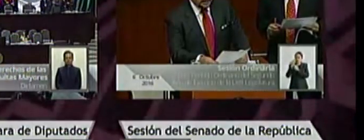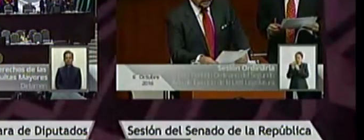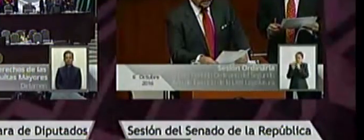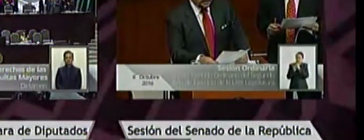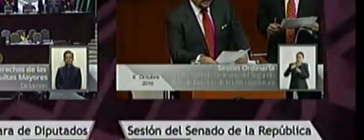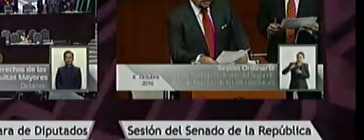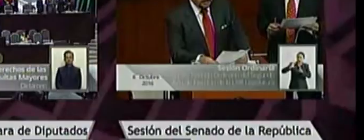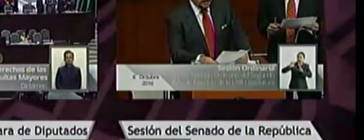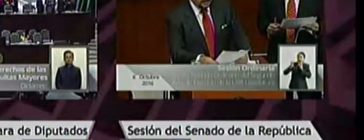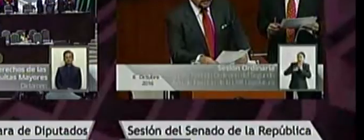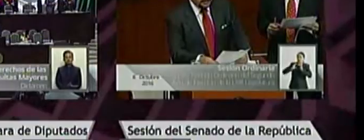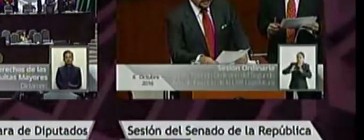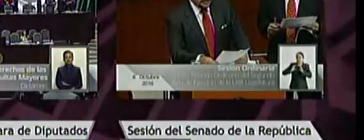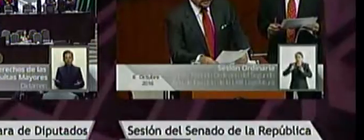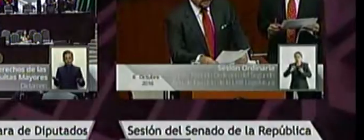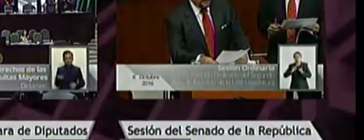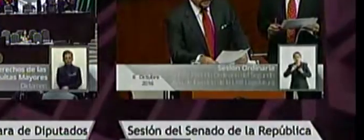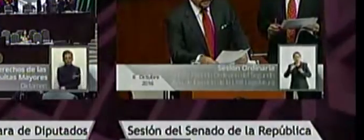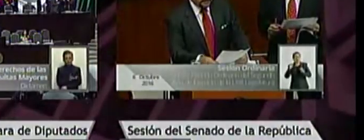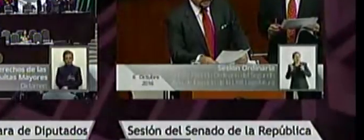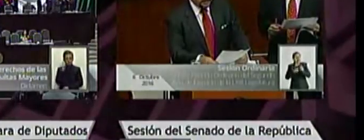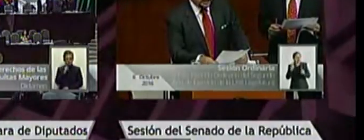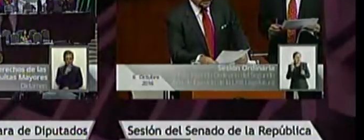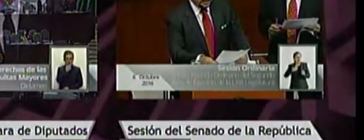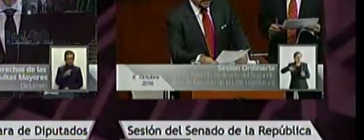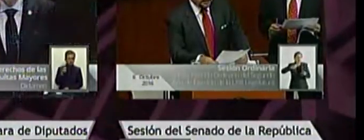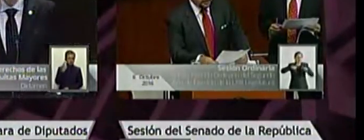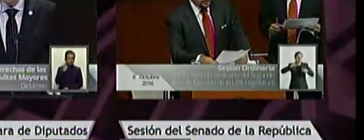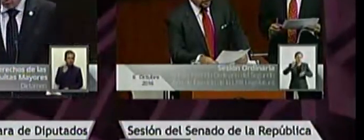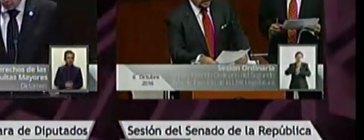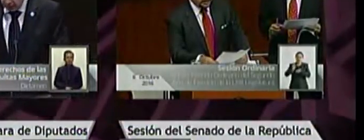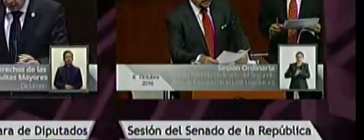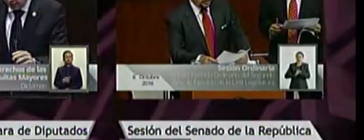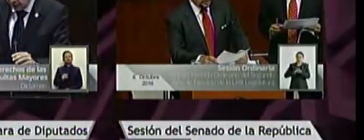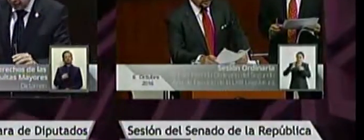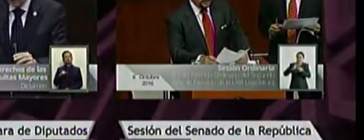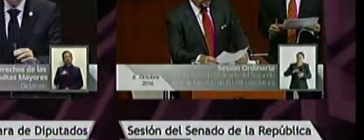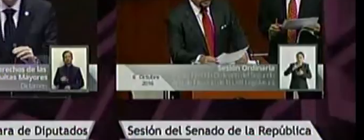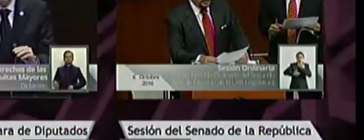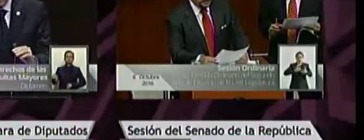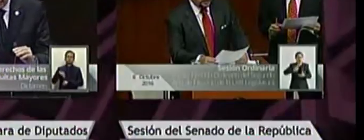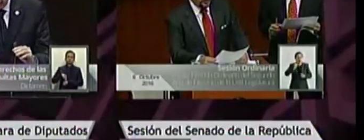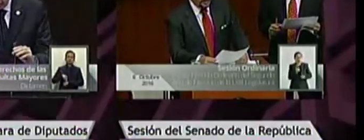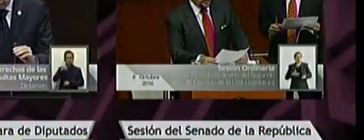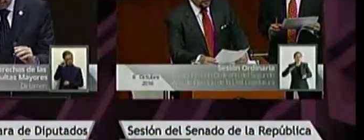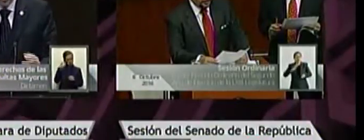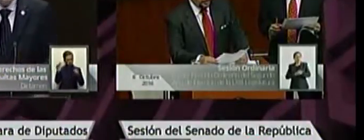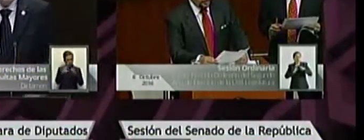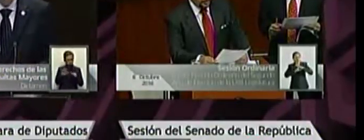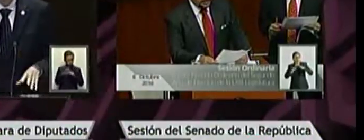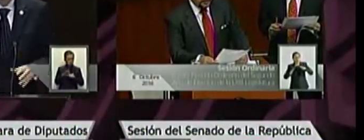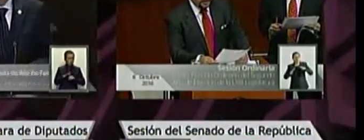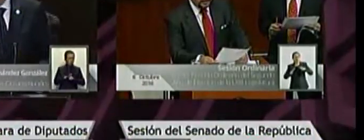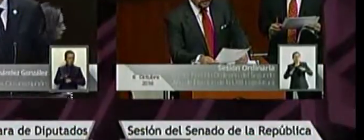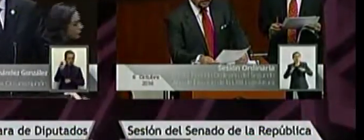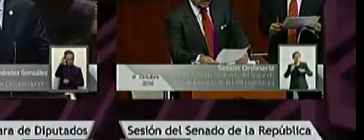Compañeras y compañeros diputados, acudo a esta tribuna para fijar el posicionamiento del Grupo Parlamentario del Partido de la Revolución